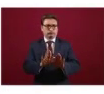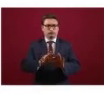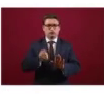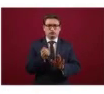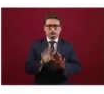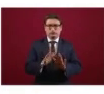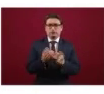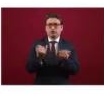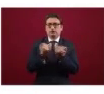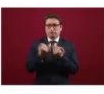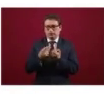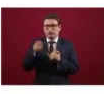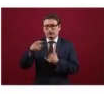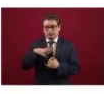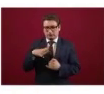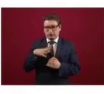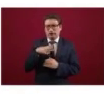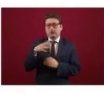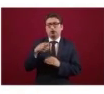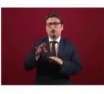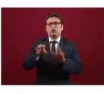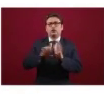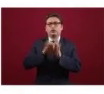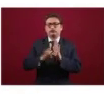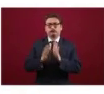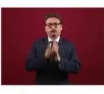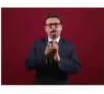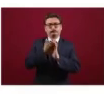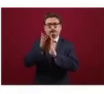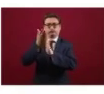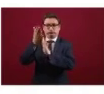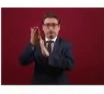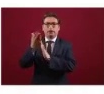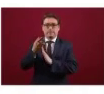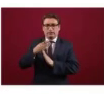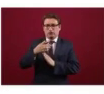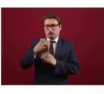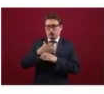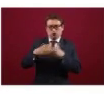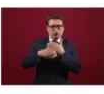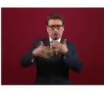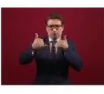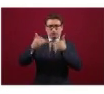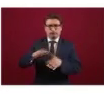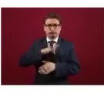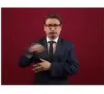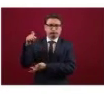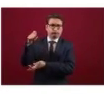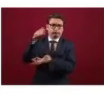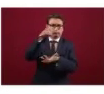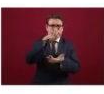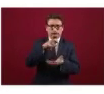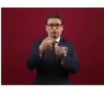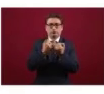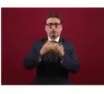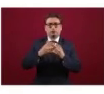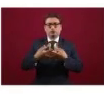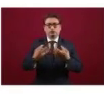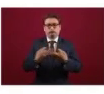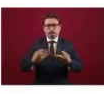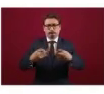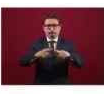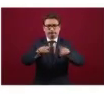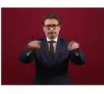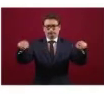equipos pesados en la construcción y el terreno donde se construirá la refinería es propiedad de Pemex,